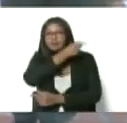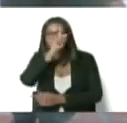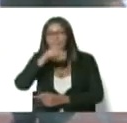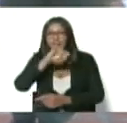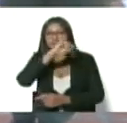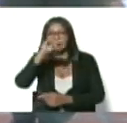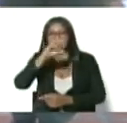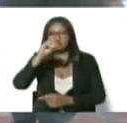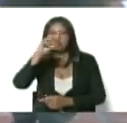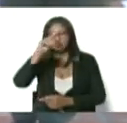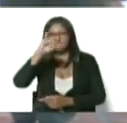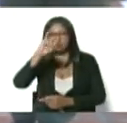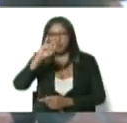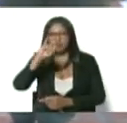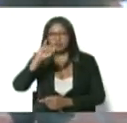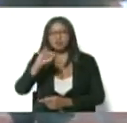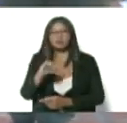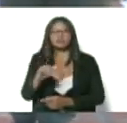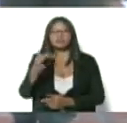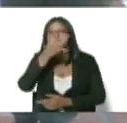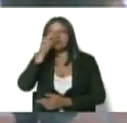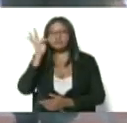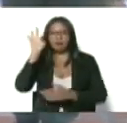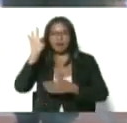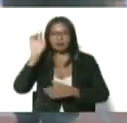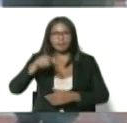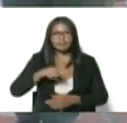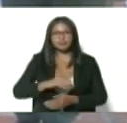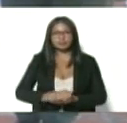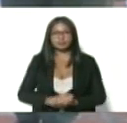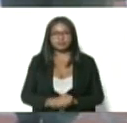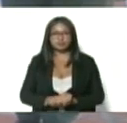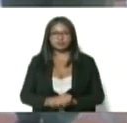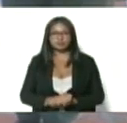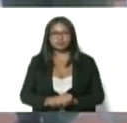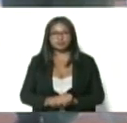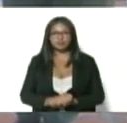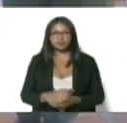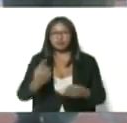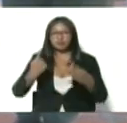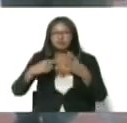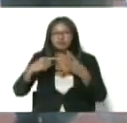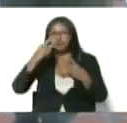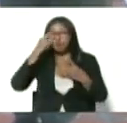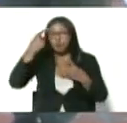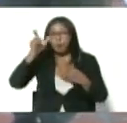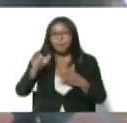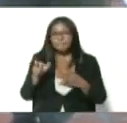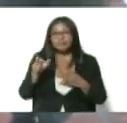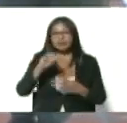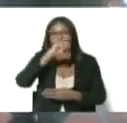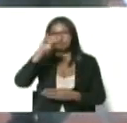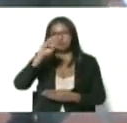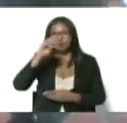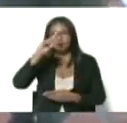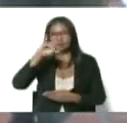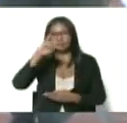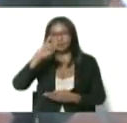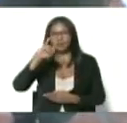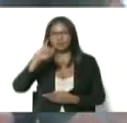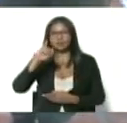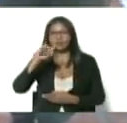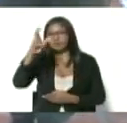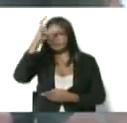coordinador del faes a nivel nacional y nuestro almirante centeno más comandante de la zodi falcón número 12